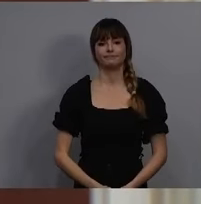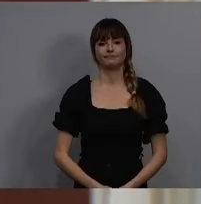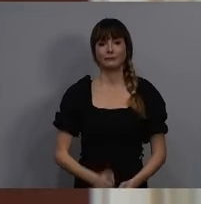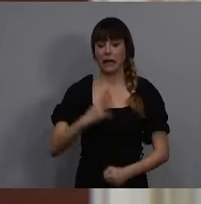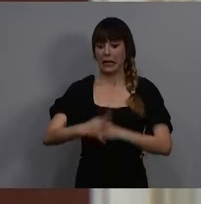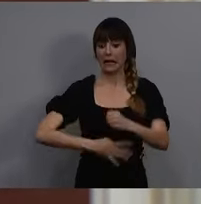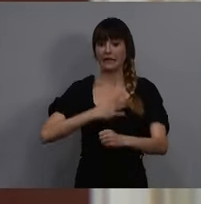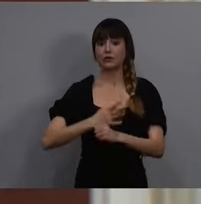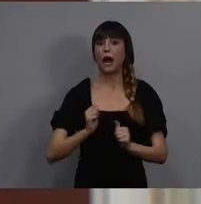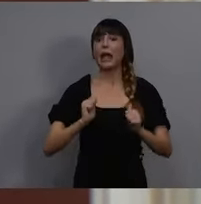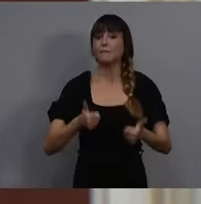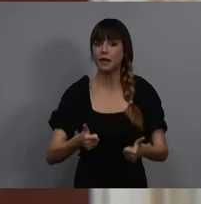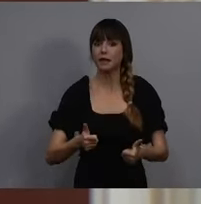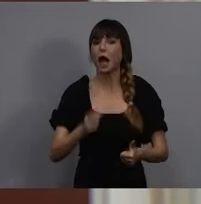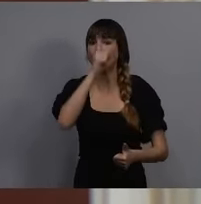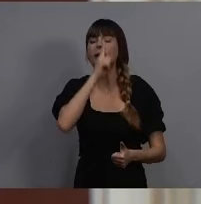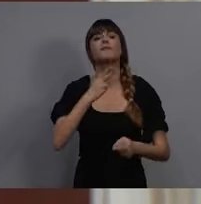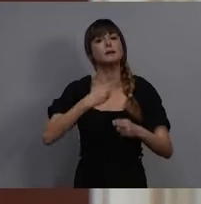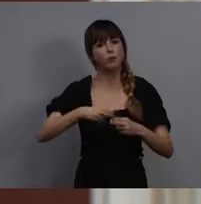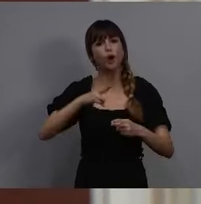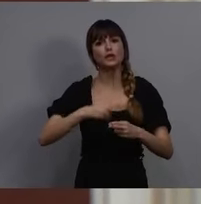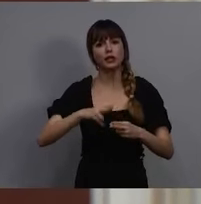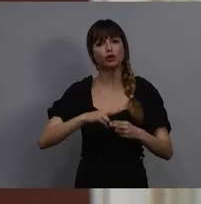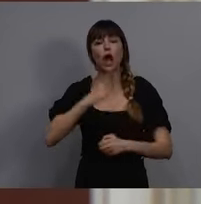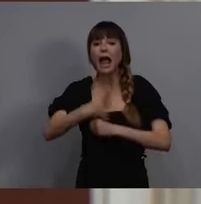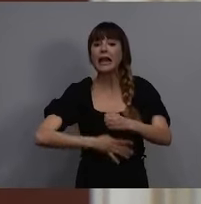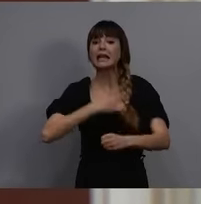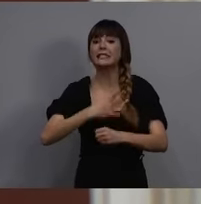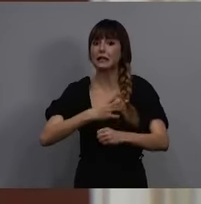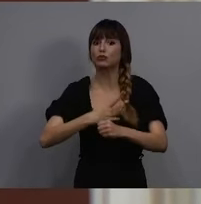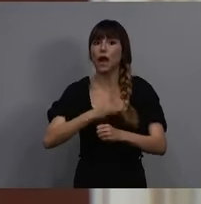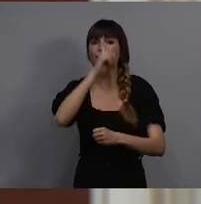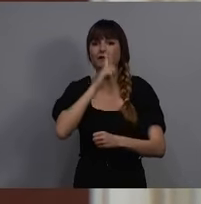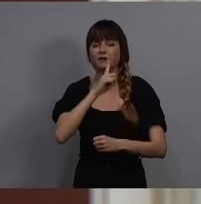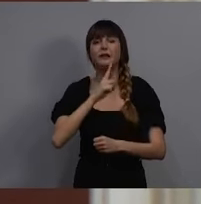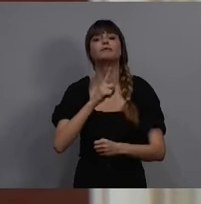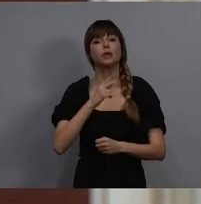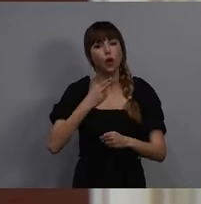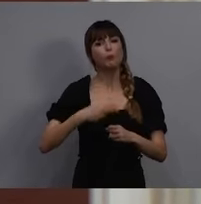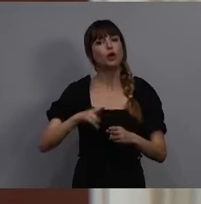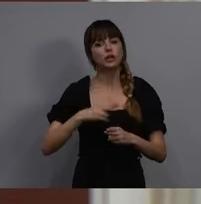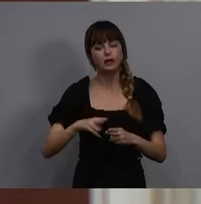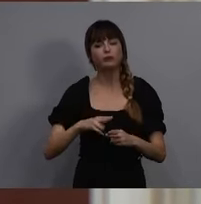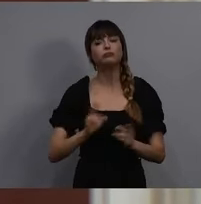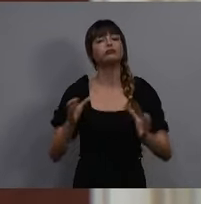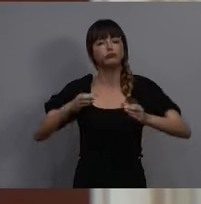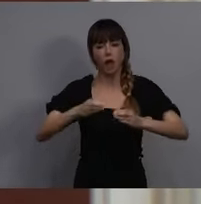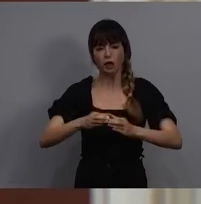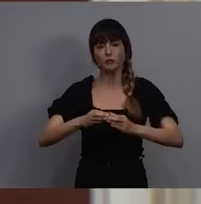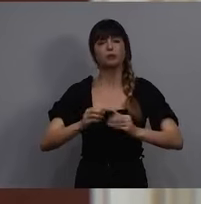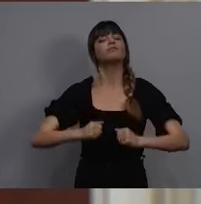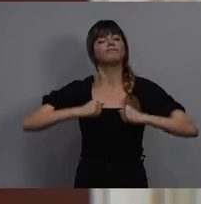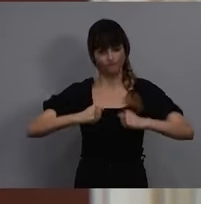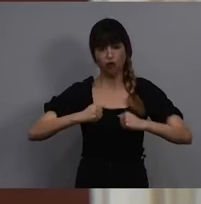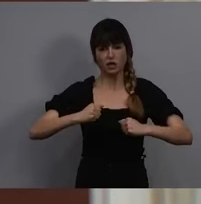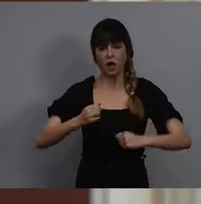legislatura de alto perfil político es una legislatura de alto perfil político y debemos contar con un equipo a la altura